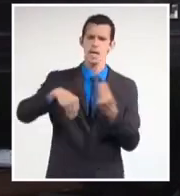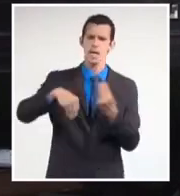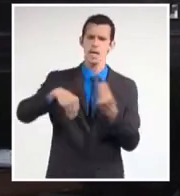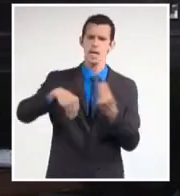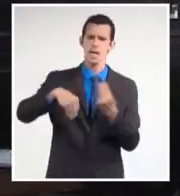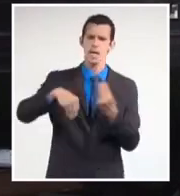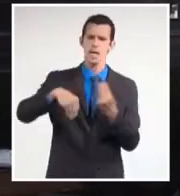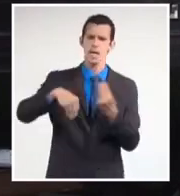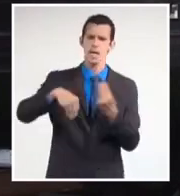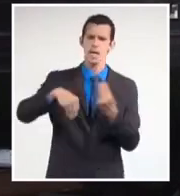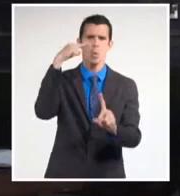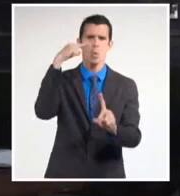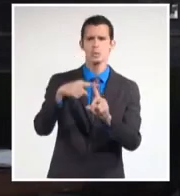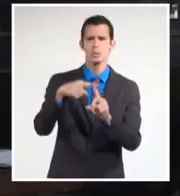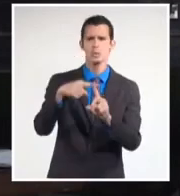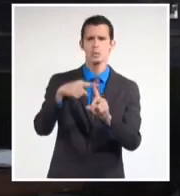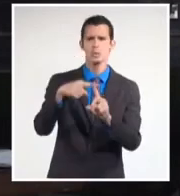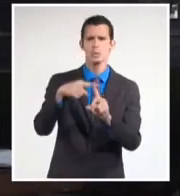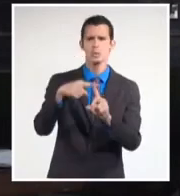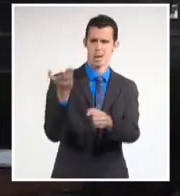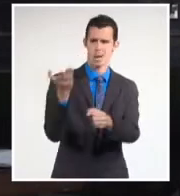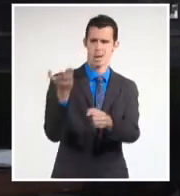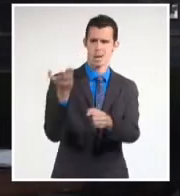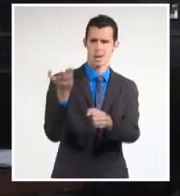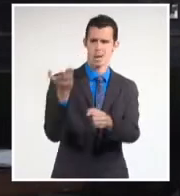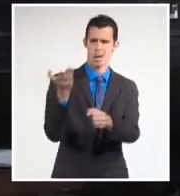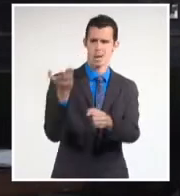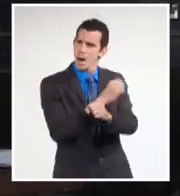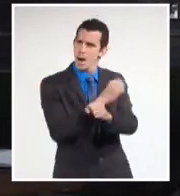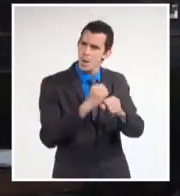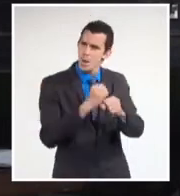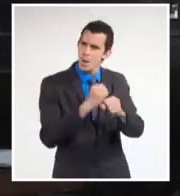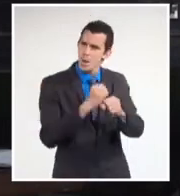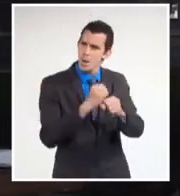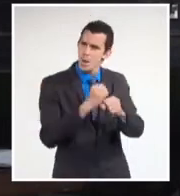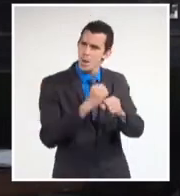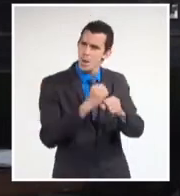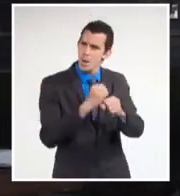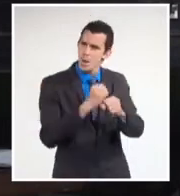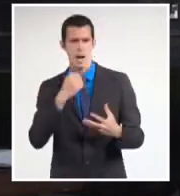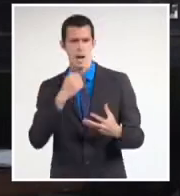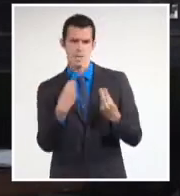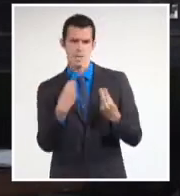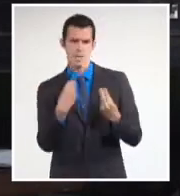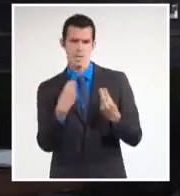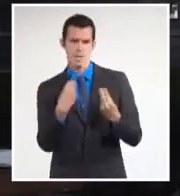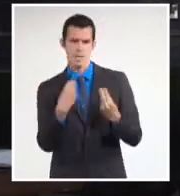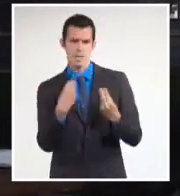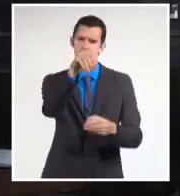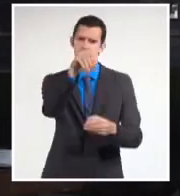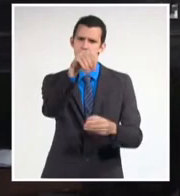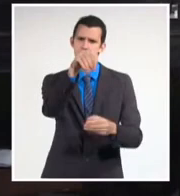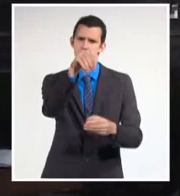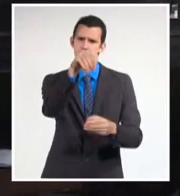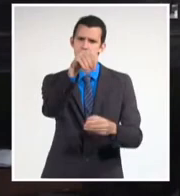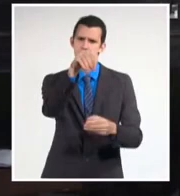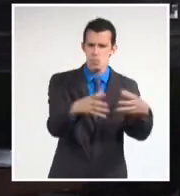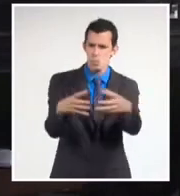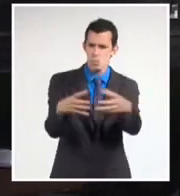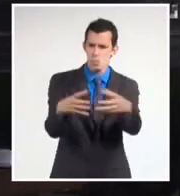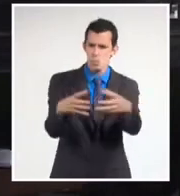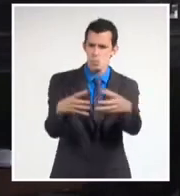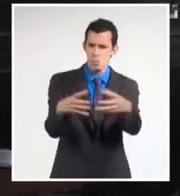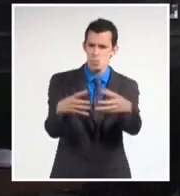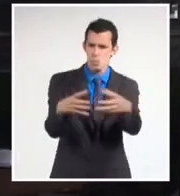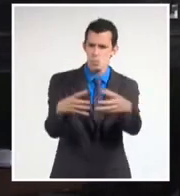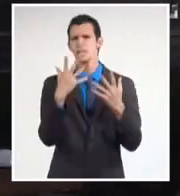este objetivo y apelar sobre todo también a la capacitación de la fuerza de trabajo y de los líderes en cada uno de estos espacios donde tiene